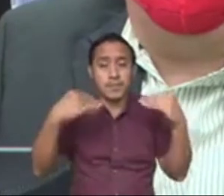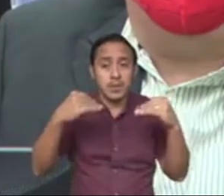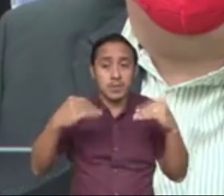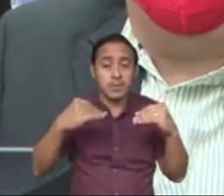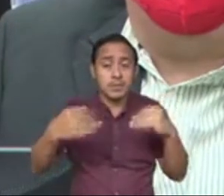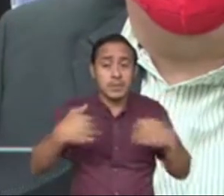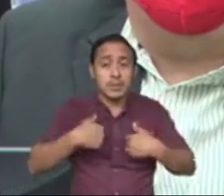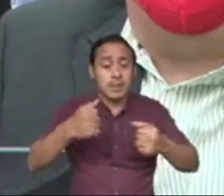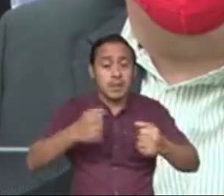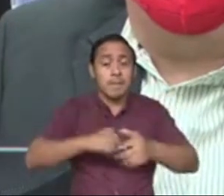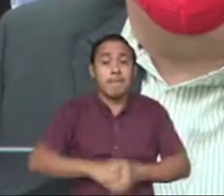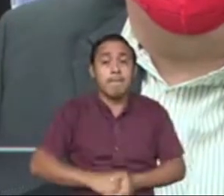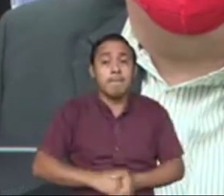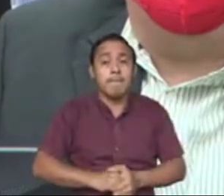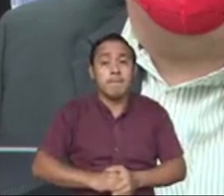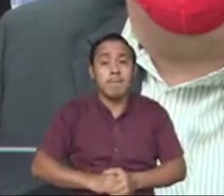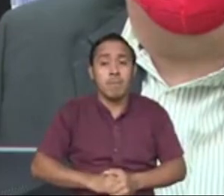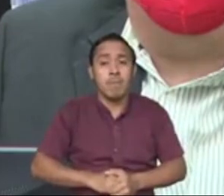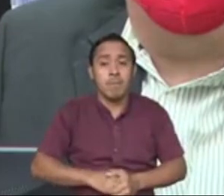educación, la salud.